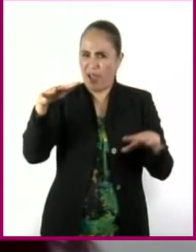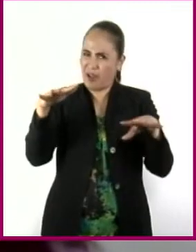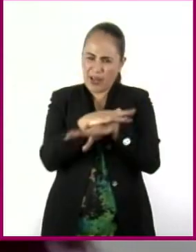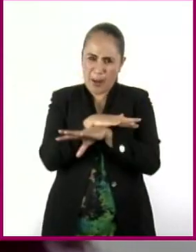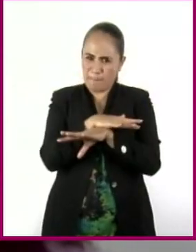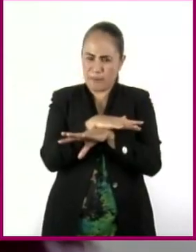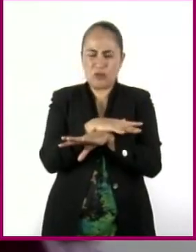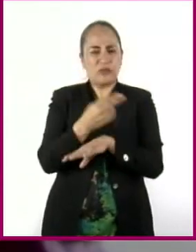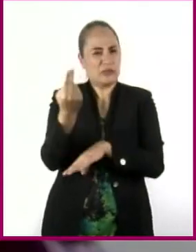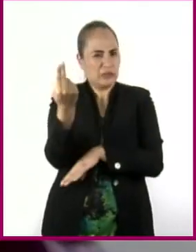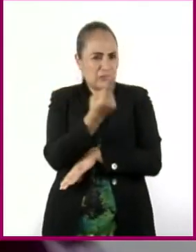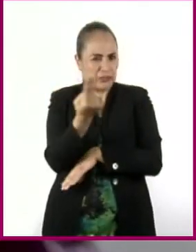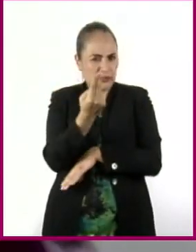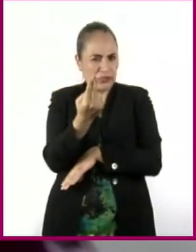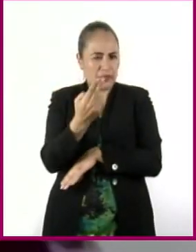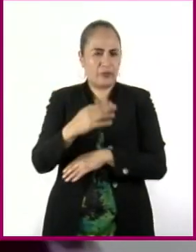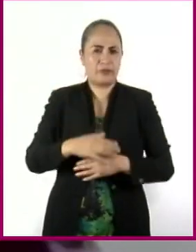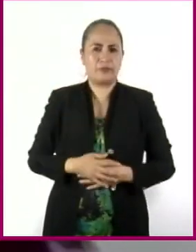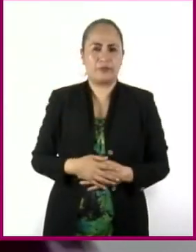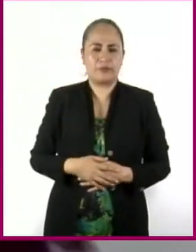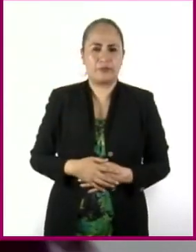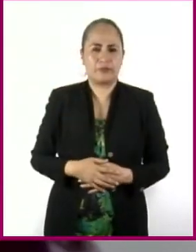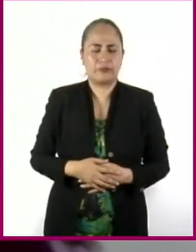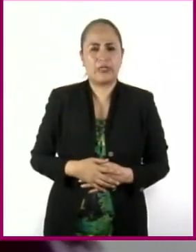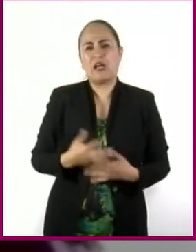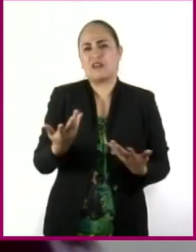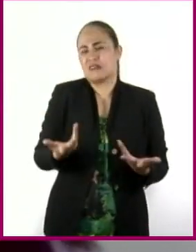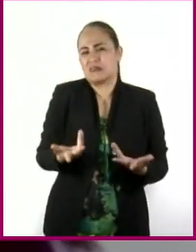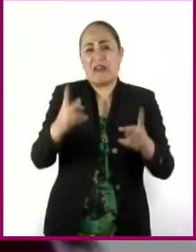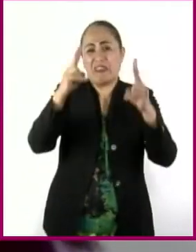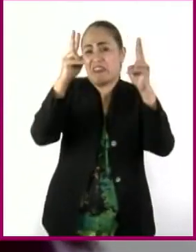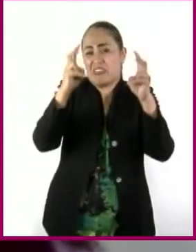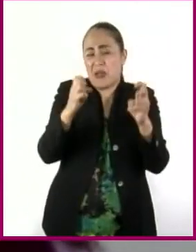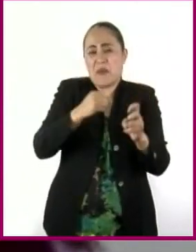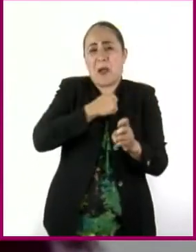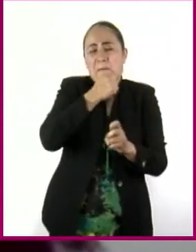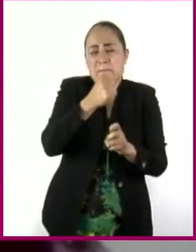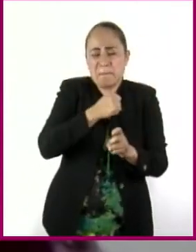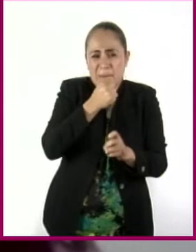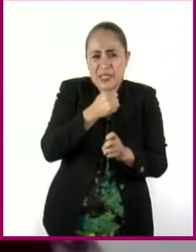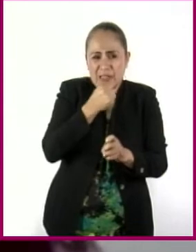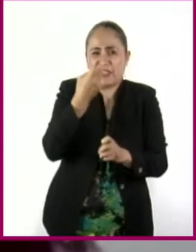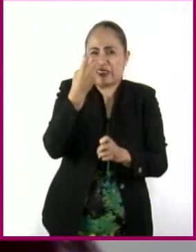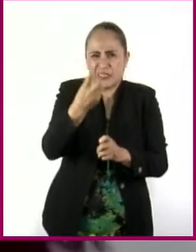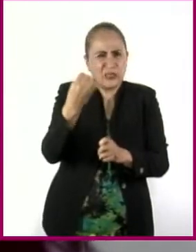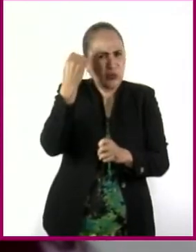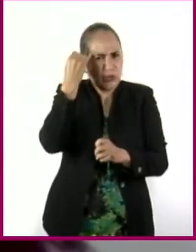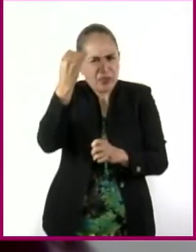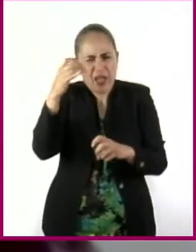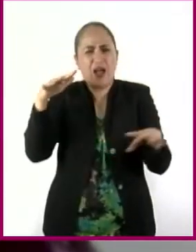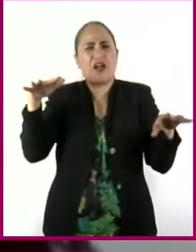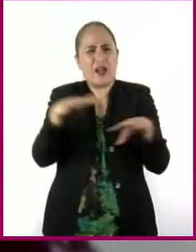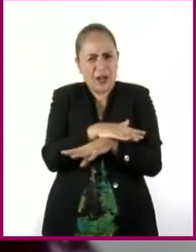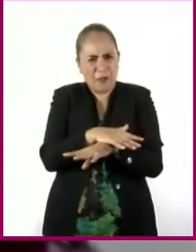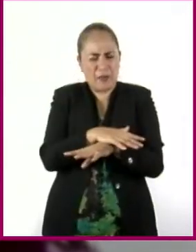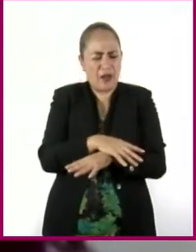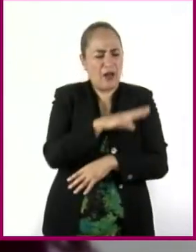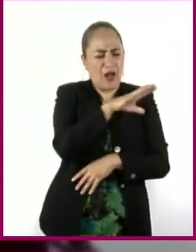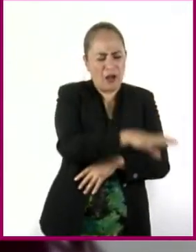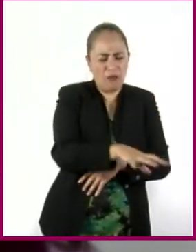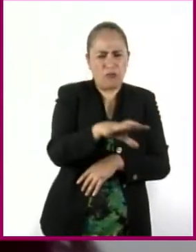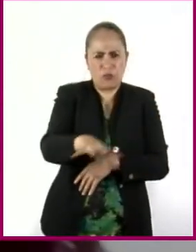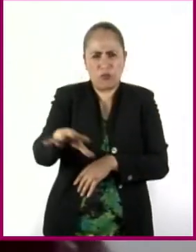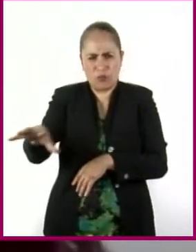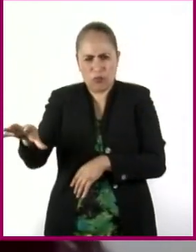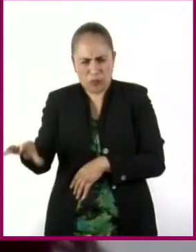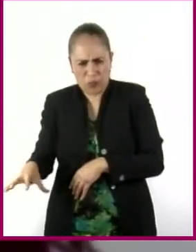de lo que implica la vejez, es importante trabajarlas en todos los grupos de